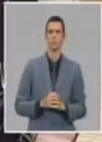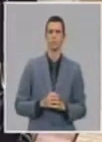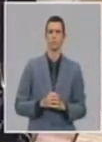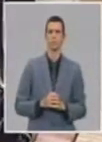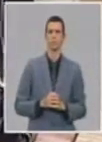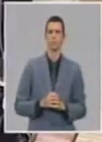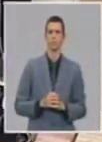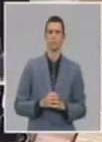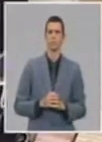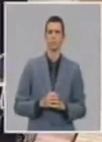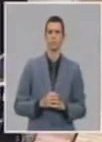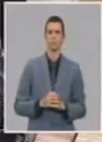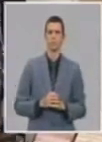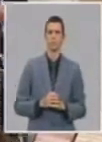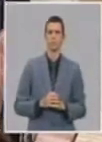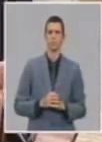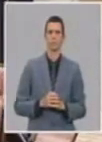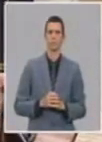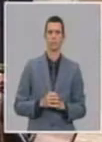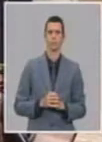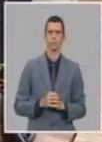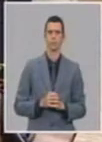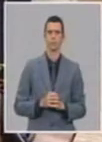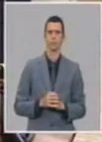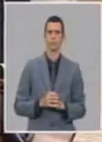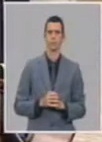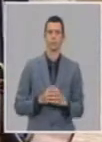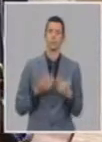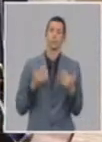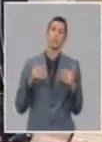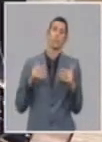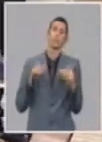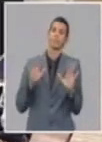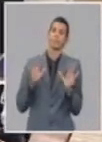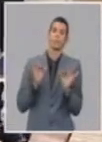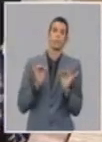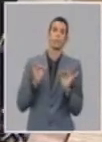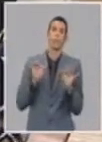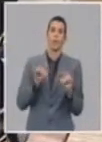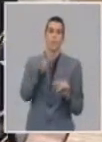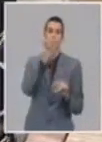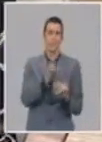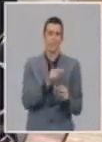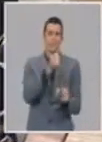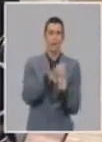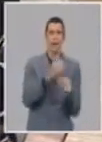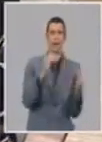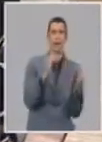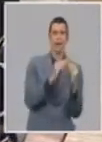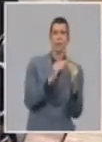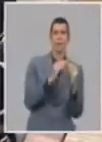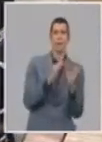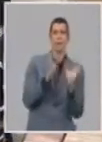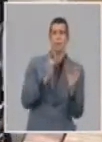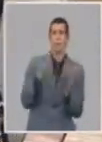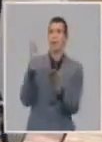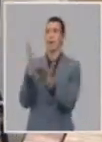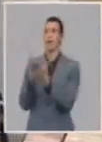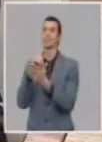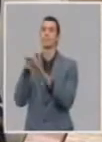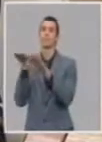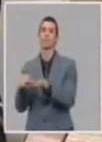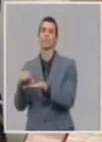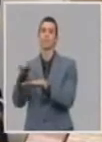trabajando a distancia sea de las que se le suspendió las clases en la educación, o sea, también pudieran, o las que aun cuando el círculo